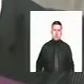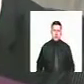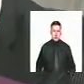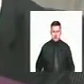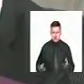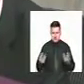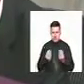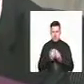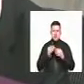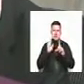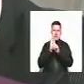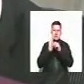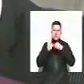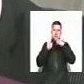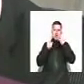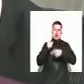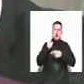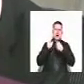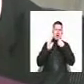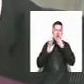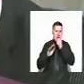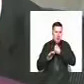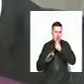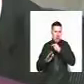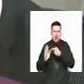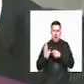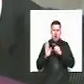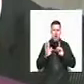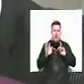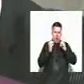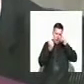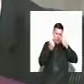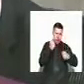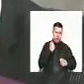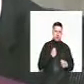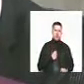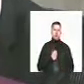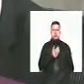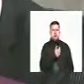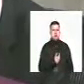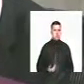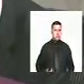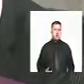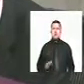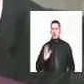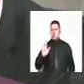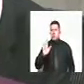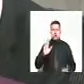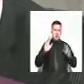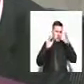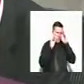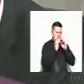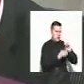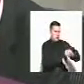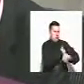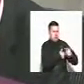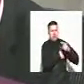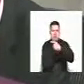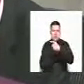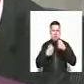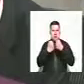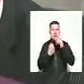merced de grupos al margen de la ley. Mientras el presidente hace anuncios de intentar poner de acuerdo a los ministros